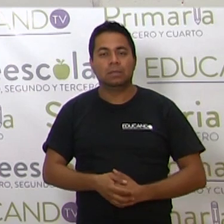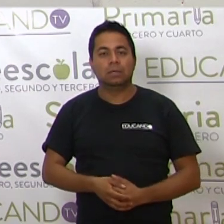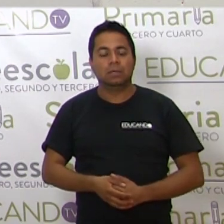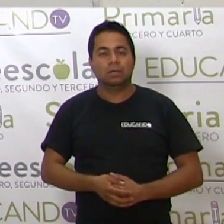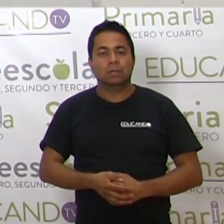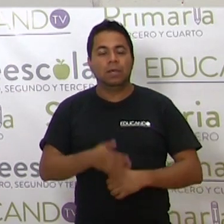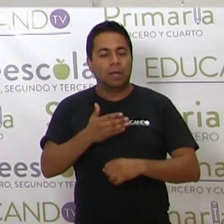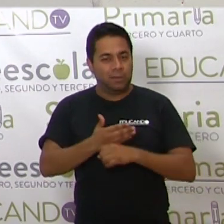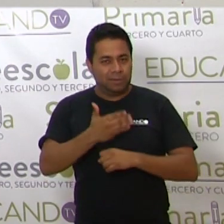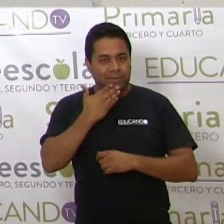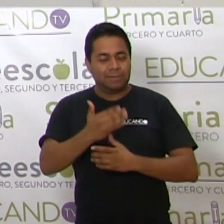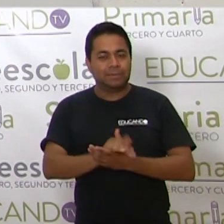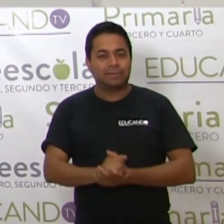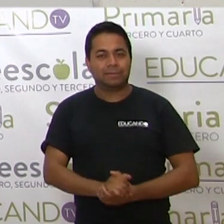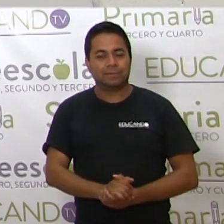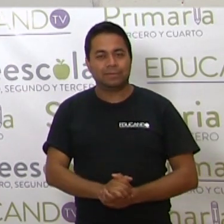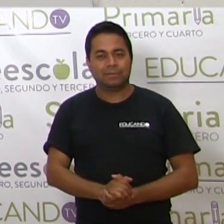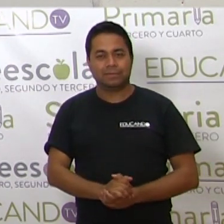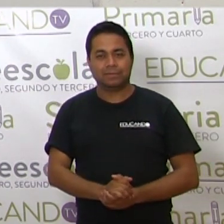bien